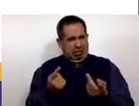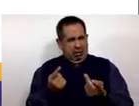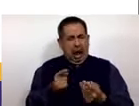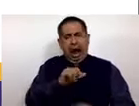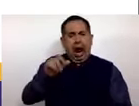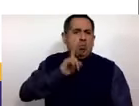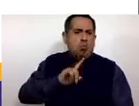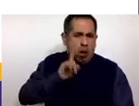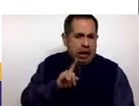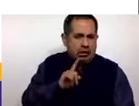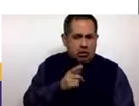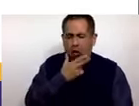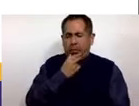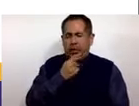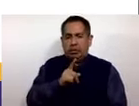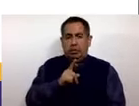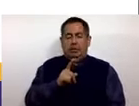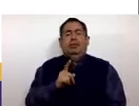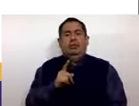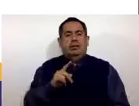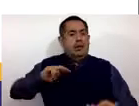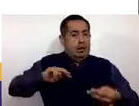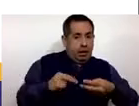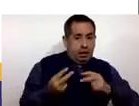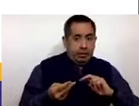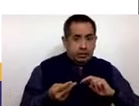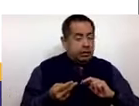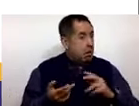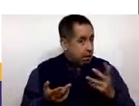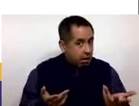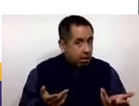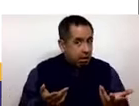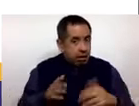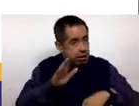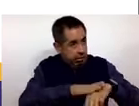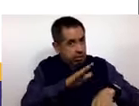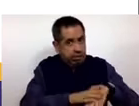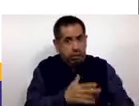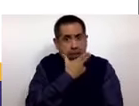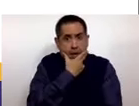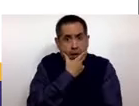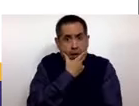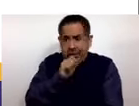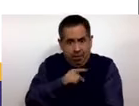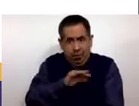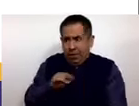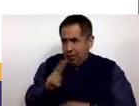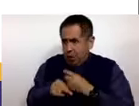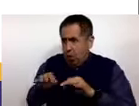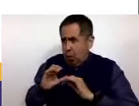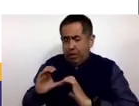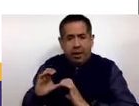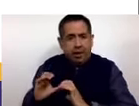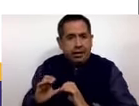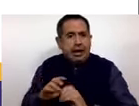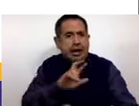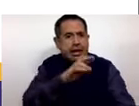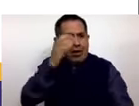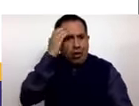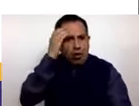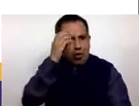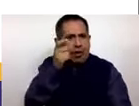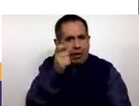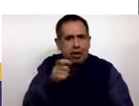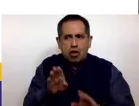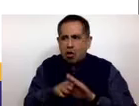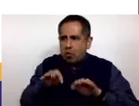mujeres, no al hombre. Entonces, yo te lo volteo y te hago ver que el hombre también lo puede hacer, para reconocer el trabajo